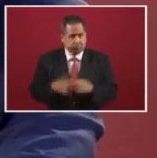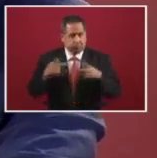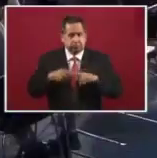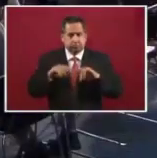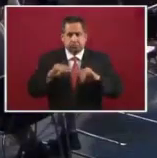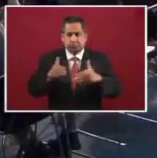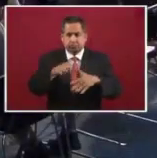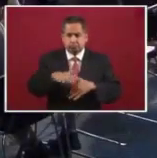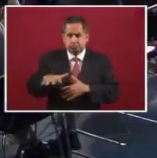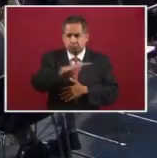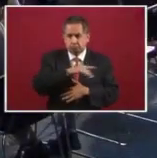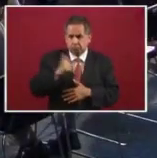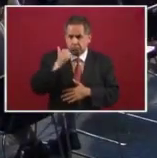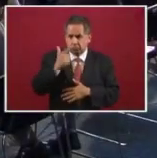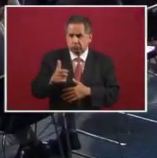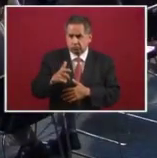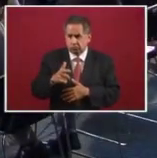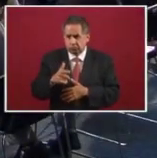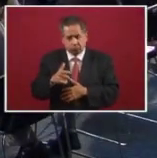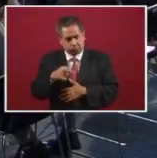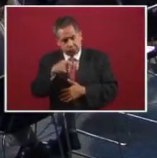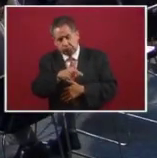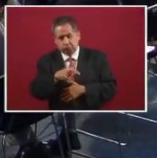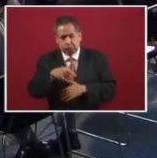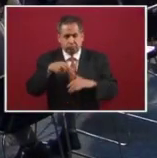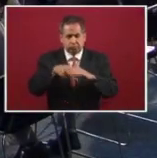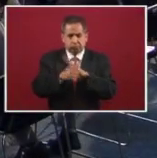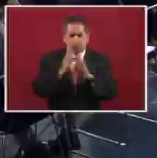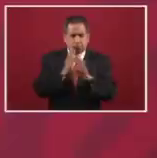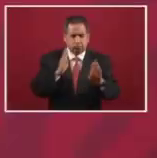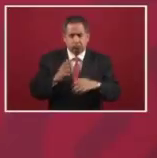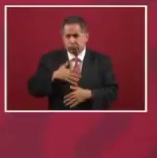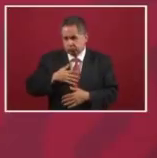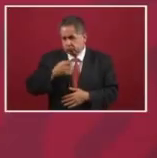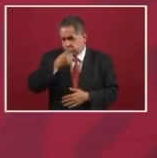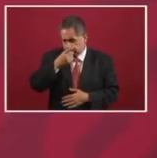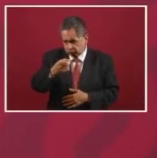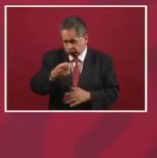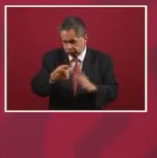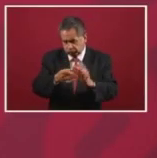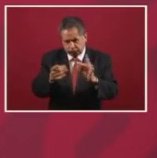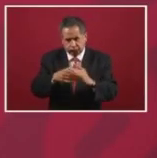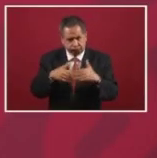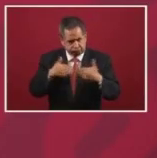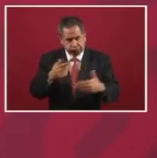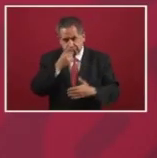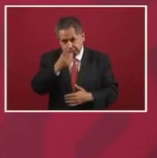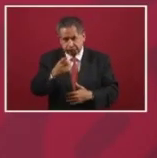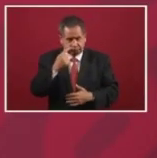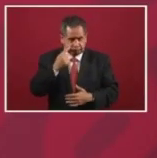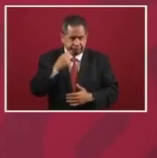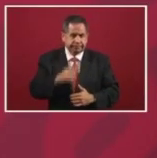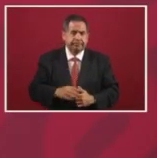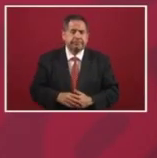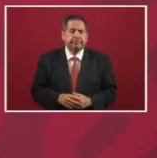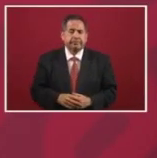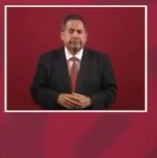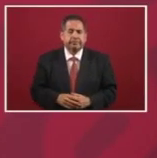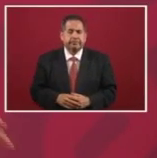quiere esa obra. Les comento que